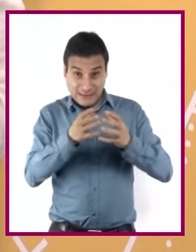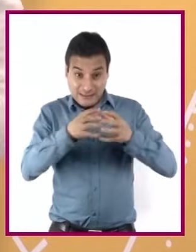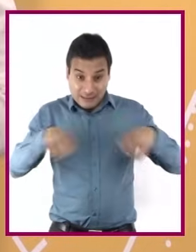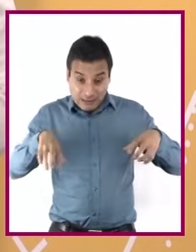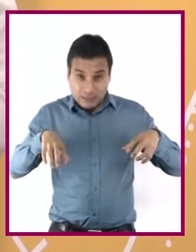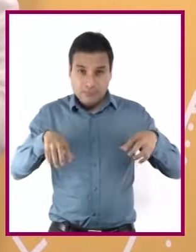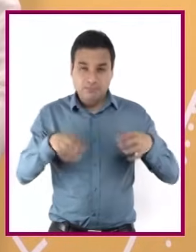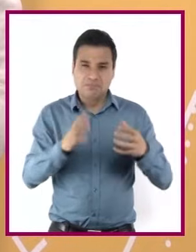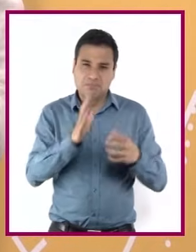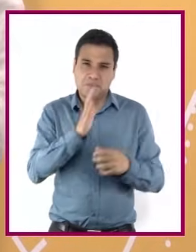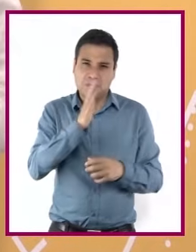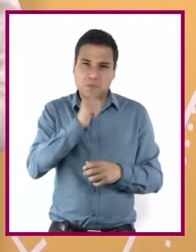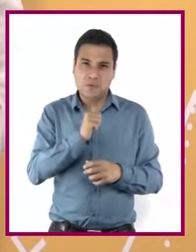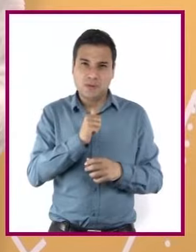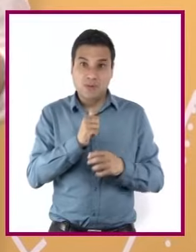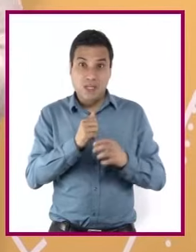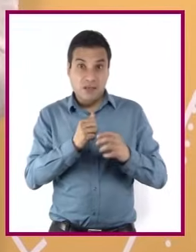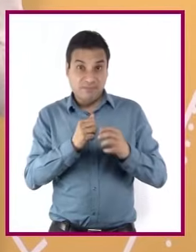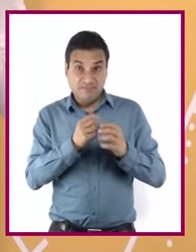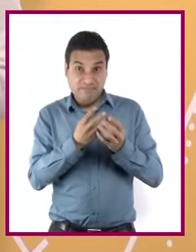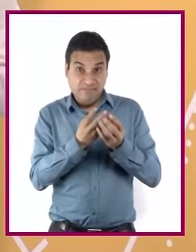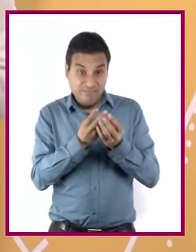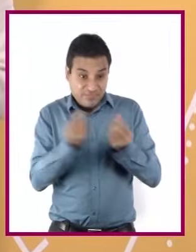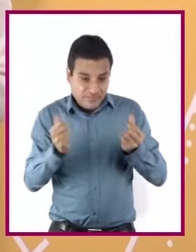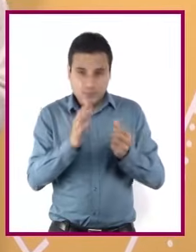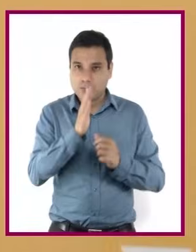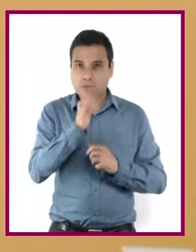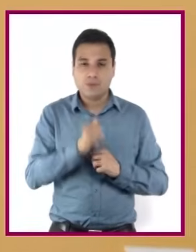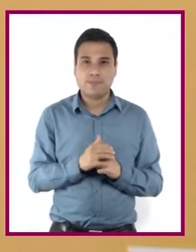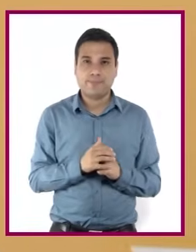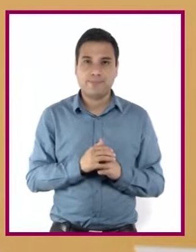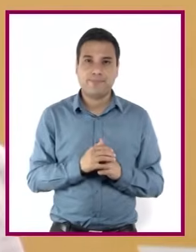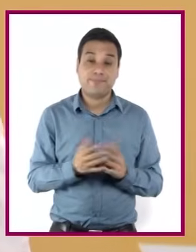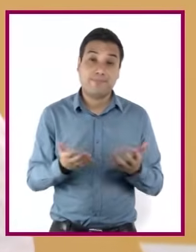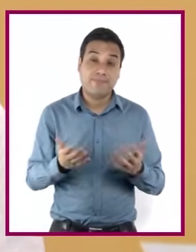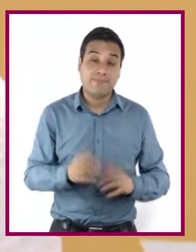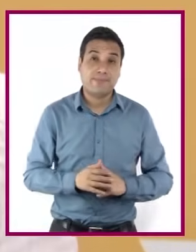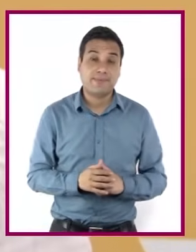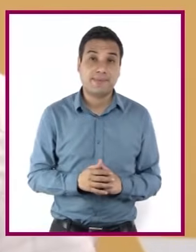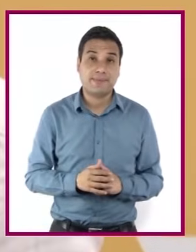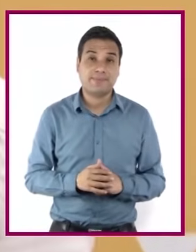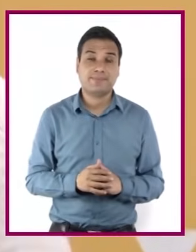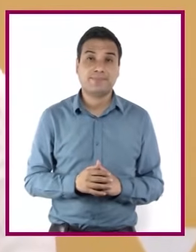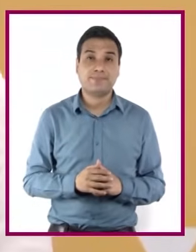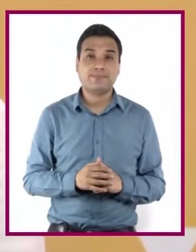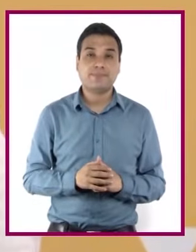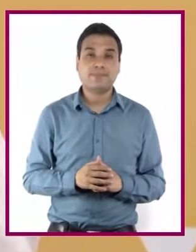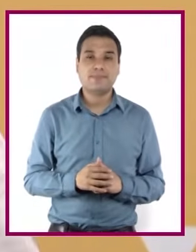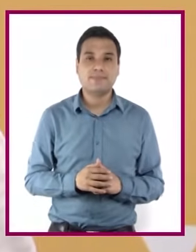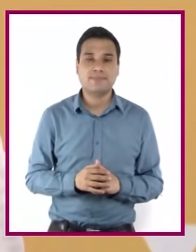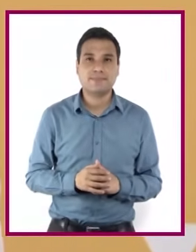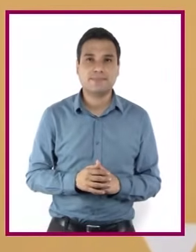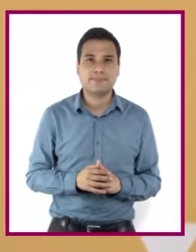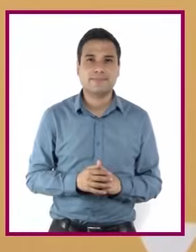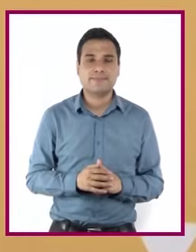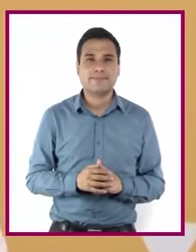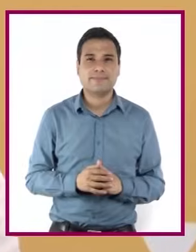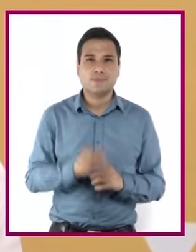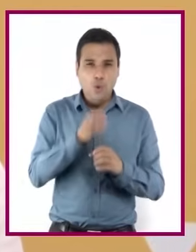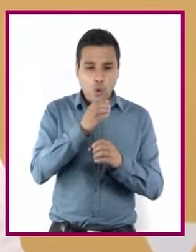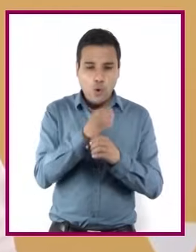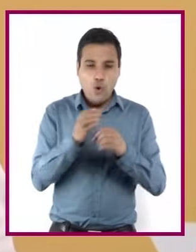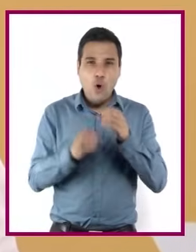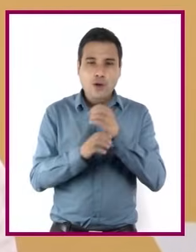propuesta consideraba que la materia era discontinua. La idea de los átomos como partículas pequeñísimas